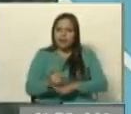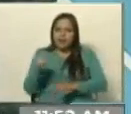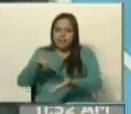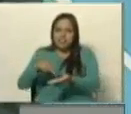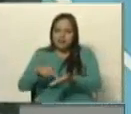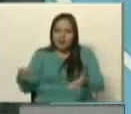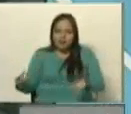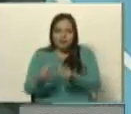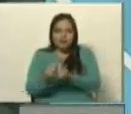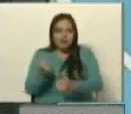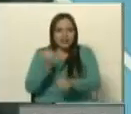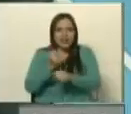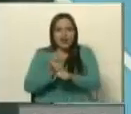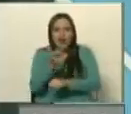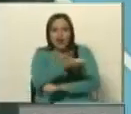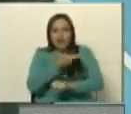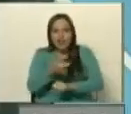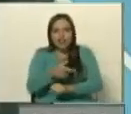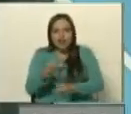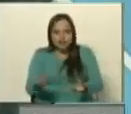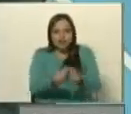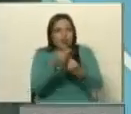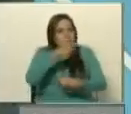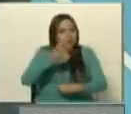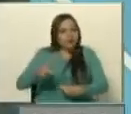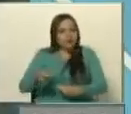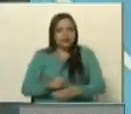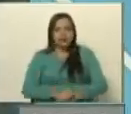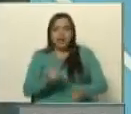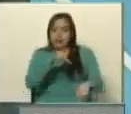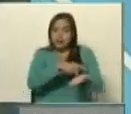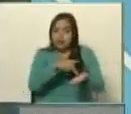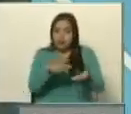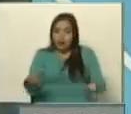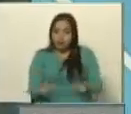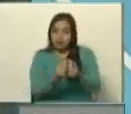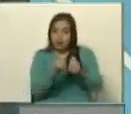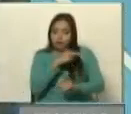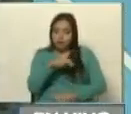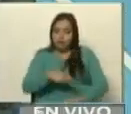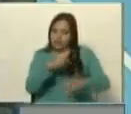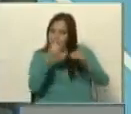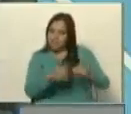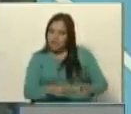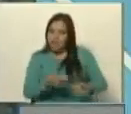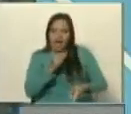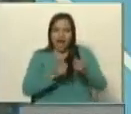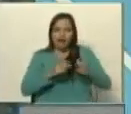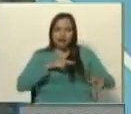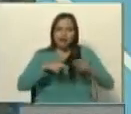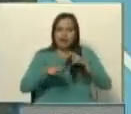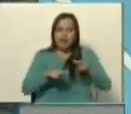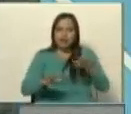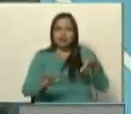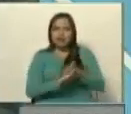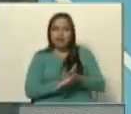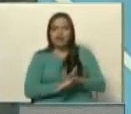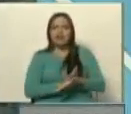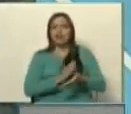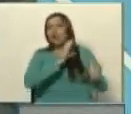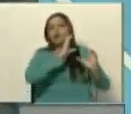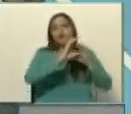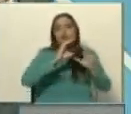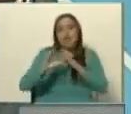gestión de gobierno. Y a través de esa participación en conjunto hemos dicho algo en relación a